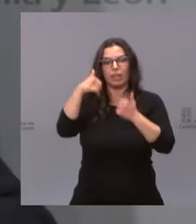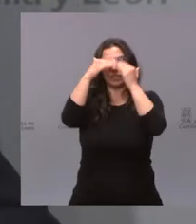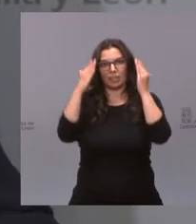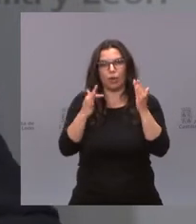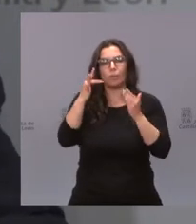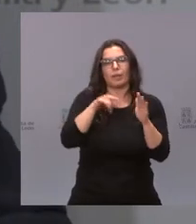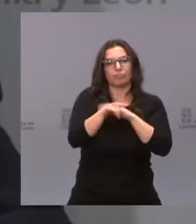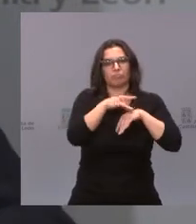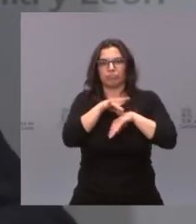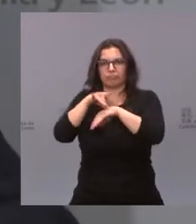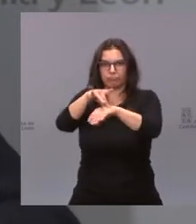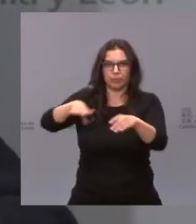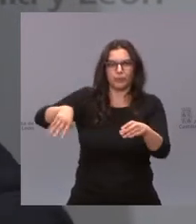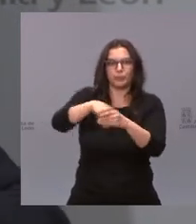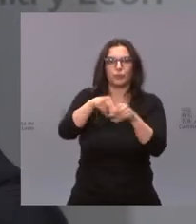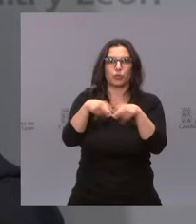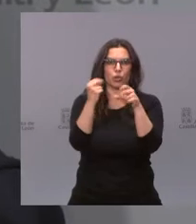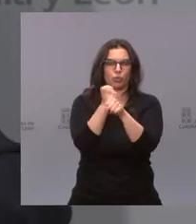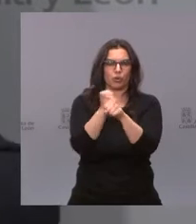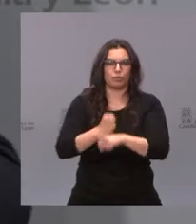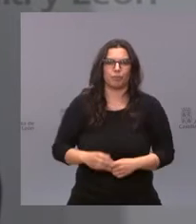hacia la inserción sociolaboral.